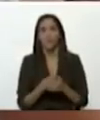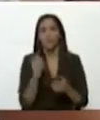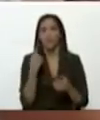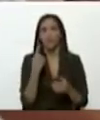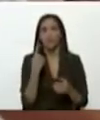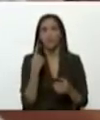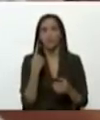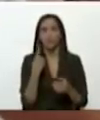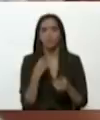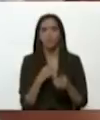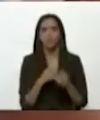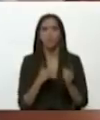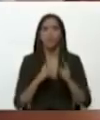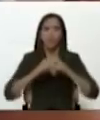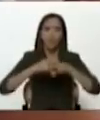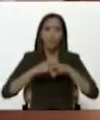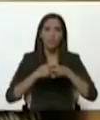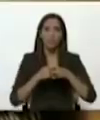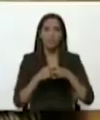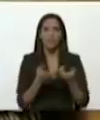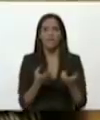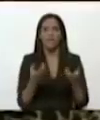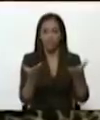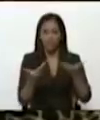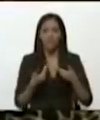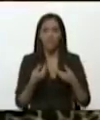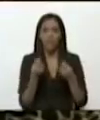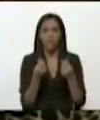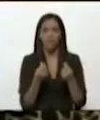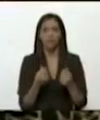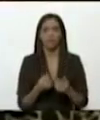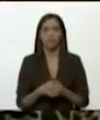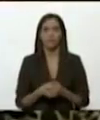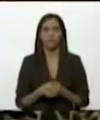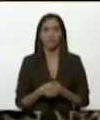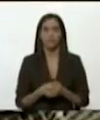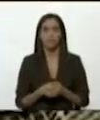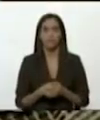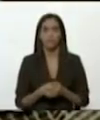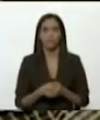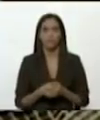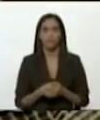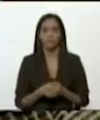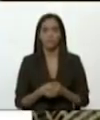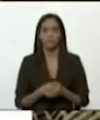un recibo del momento en que me recibieron la plata.